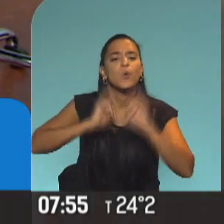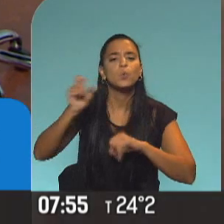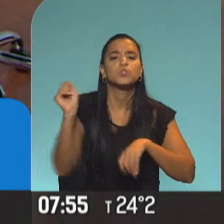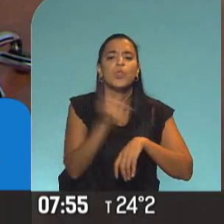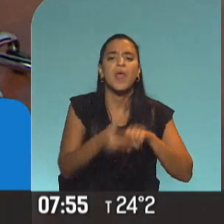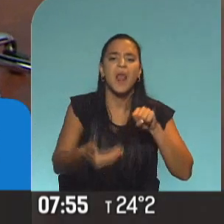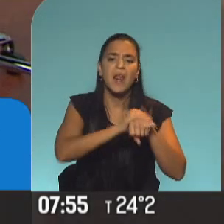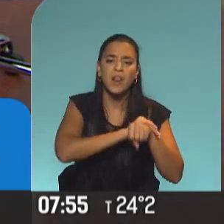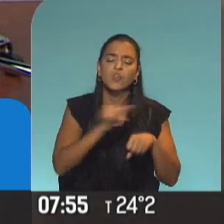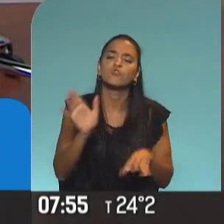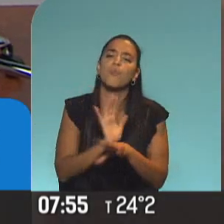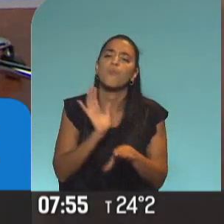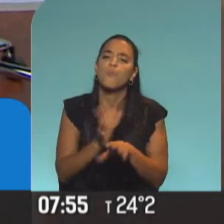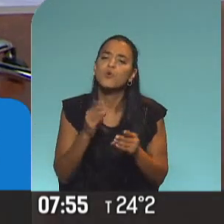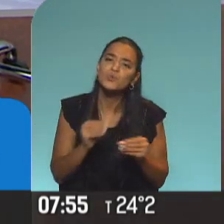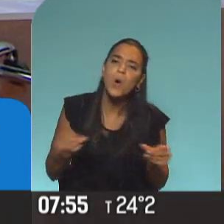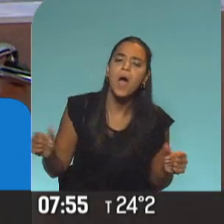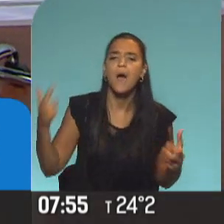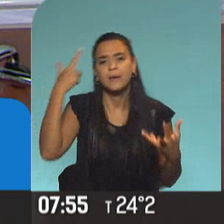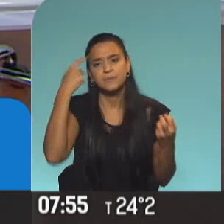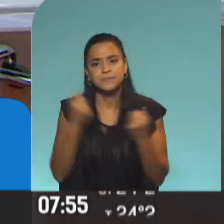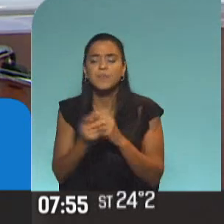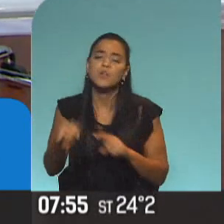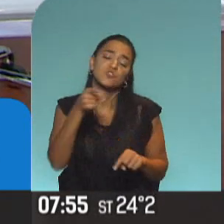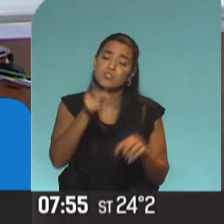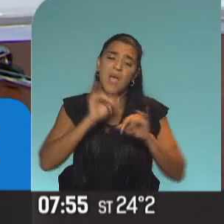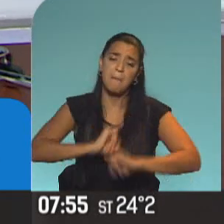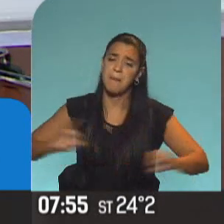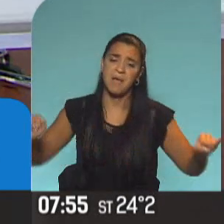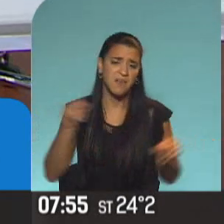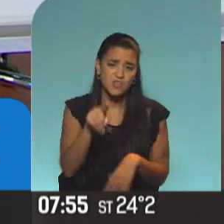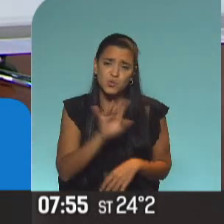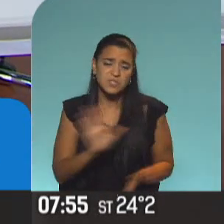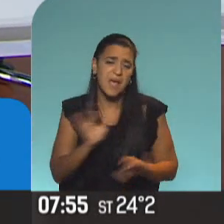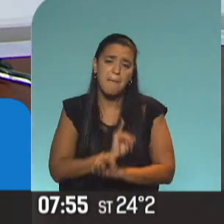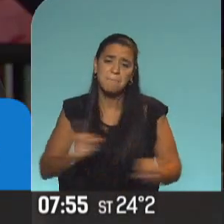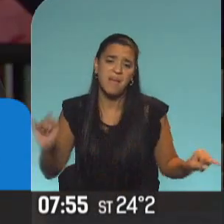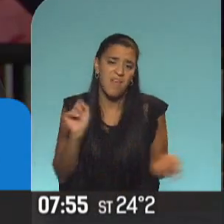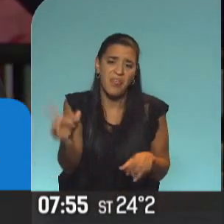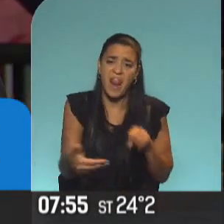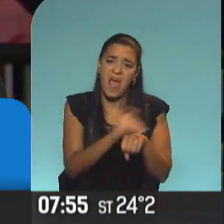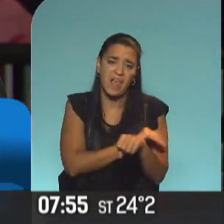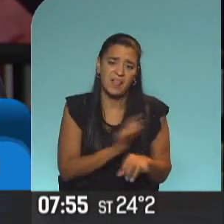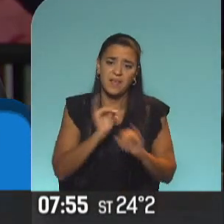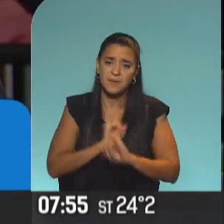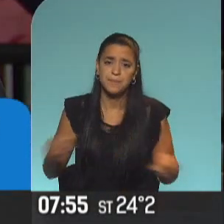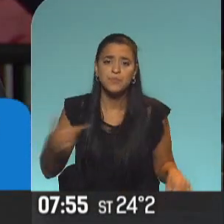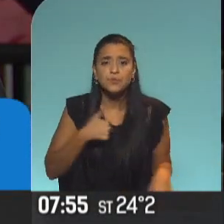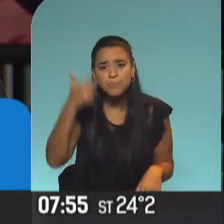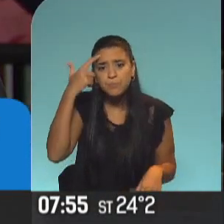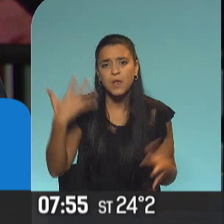Rodríguez Larreta con ese tono más conciliador, ese tono que se califica como una posición de campaña. Sí, es pura campaña. Rodríguez Larreta, a mi juicio,